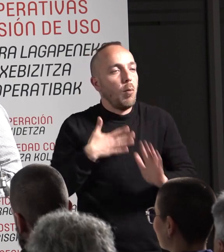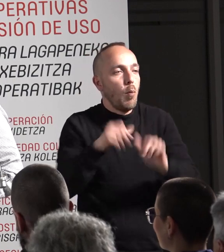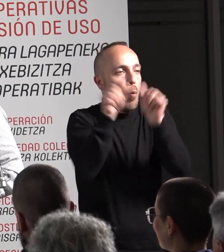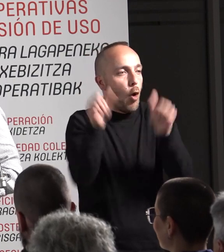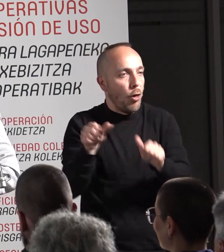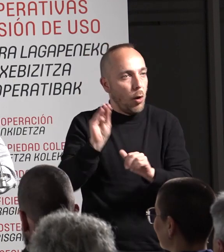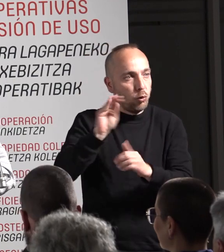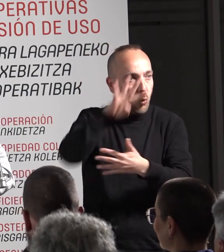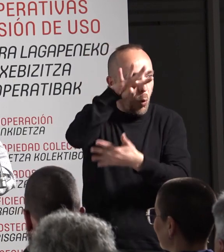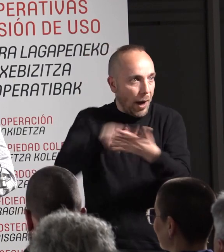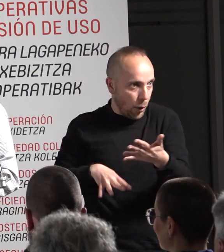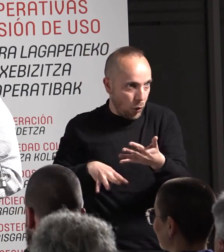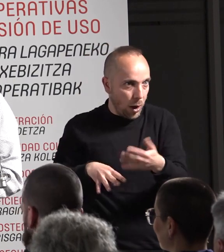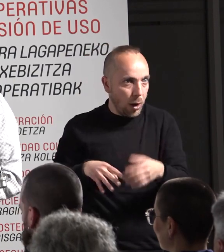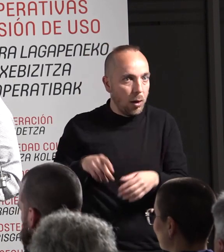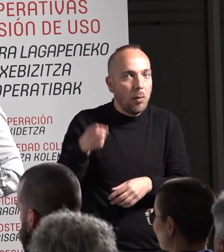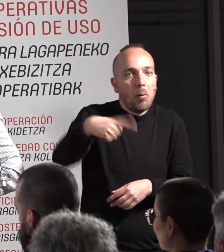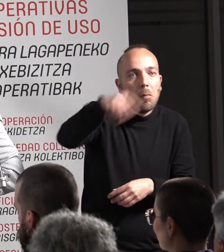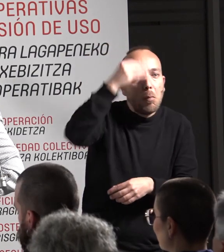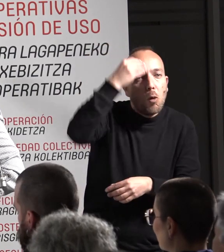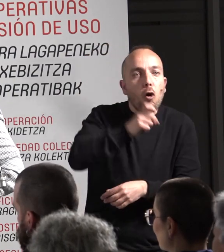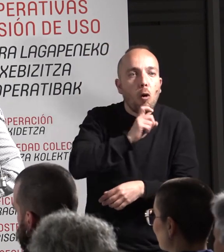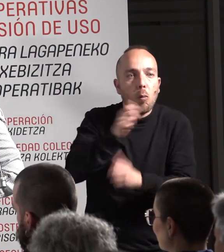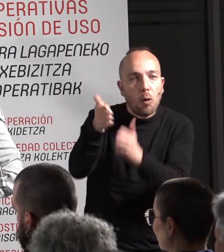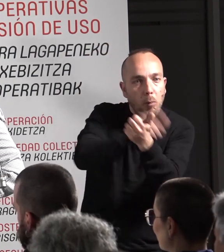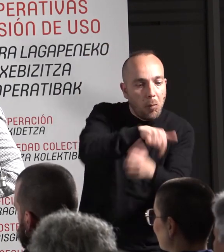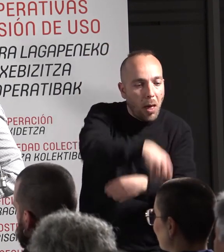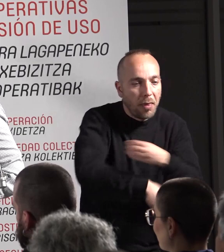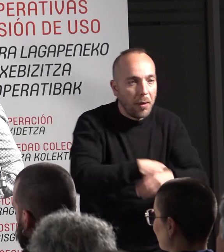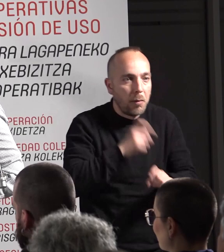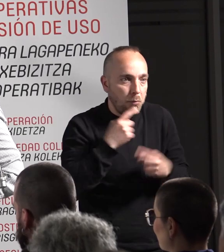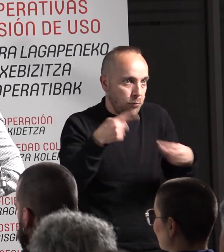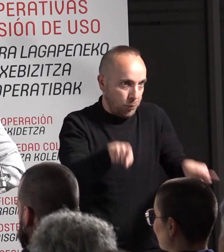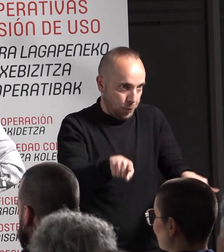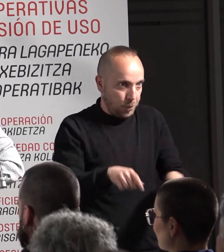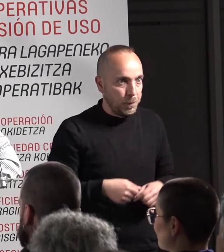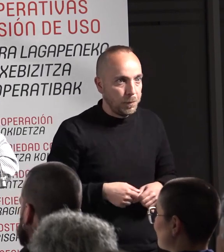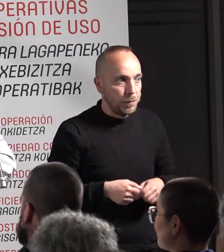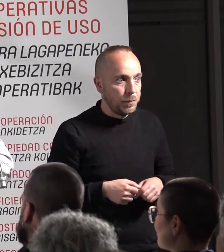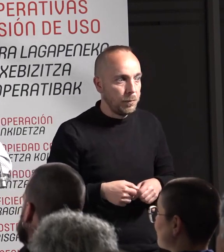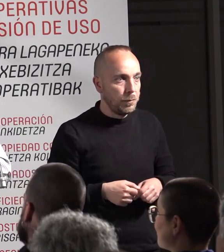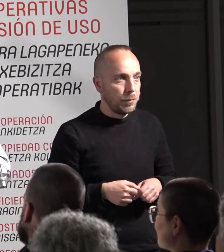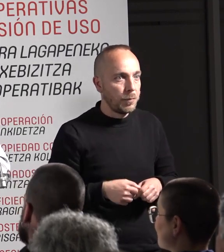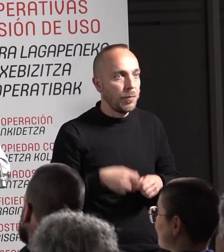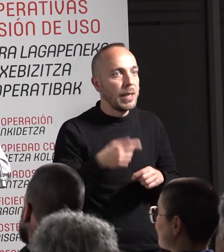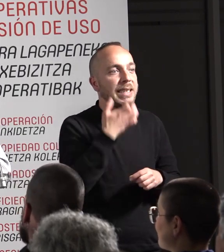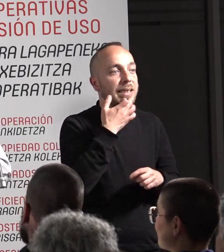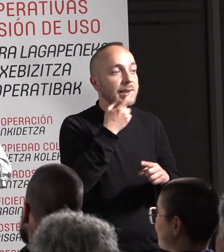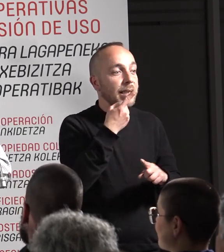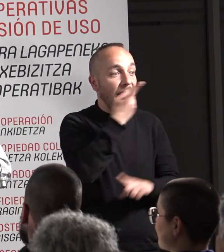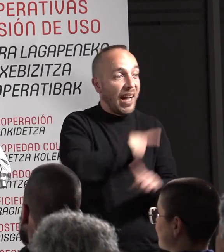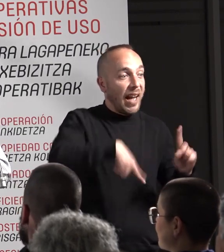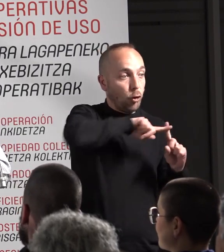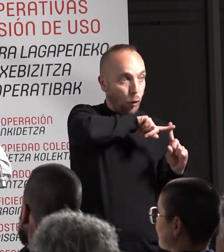que vosotros os tenéis que plantear para replicar el modelo aquí. Ah, pero si hay retorno,